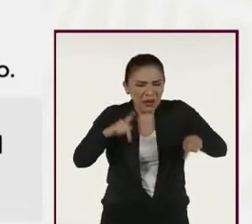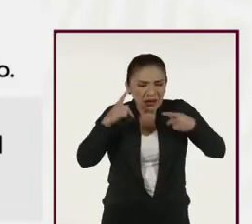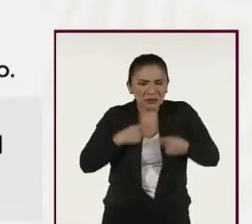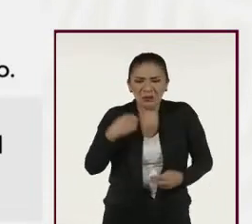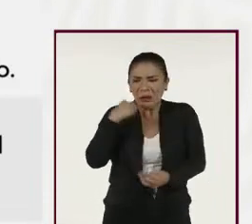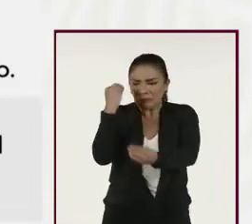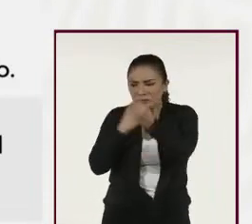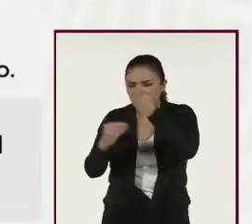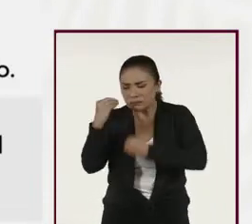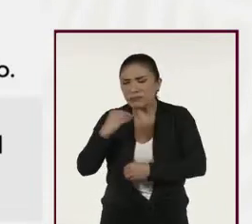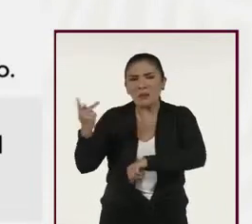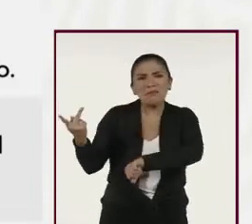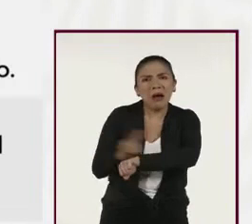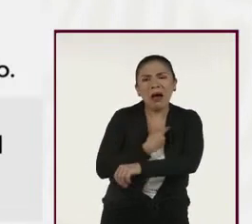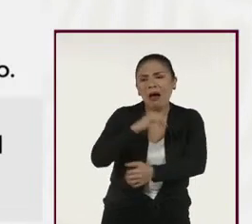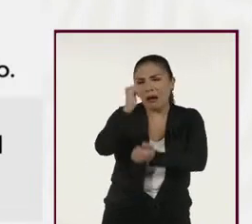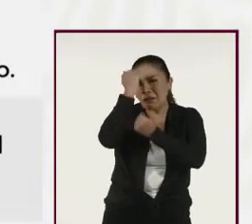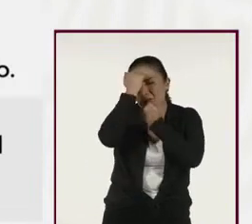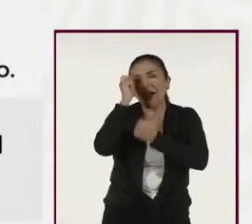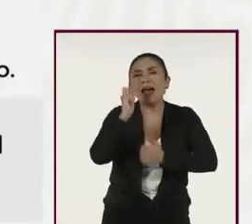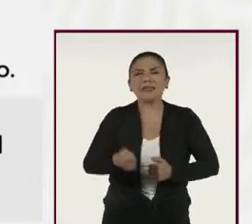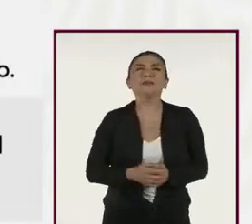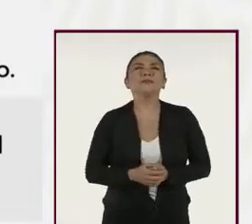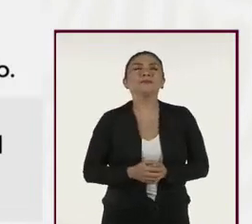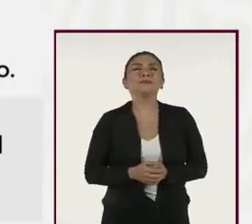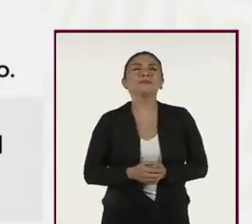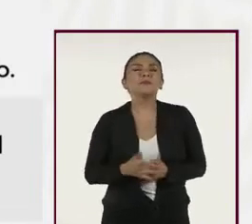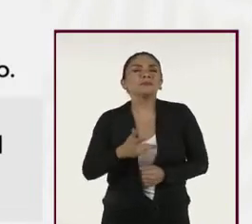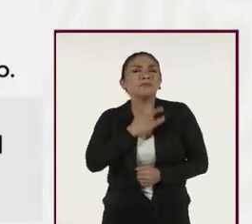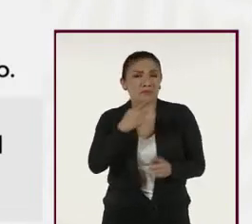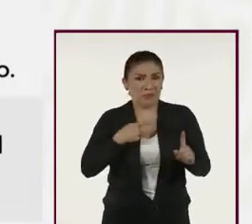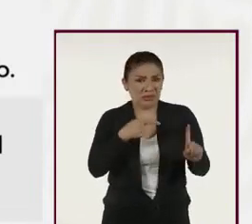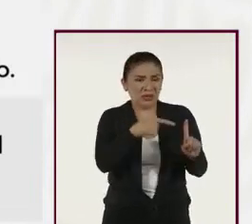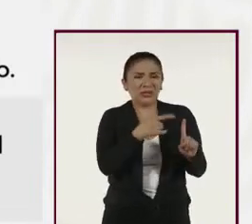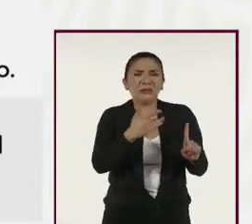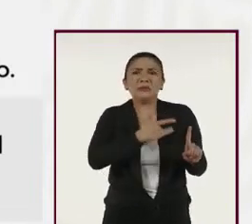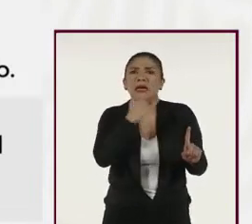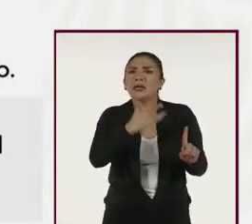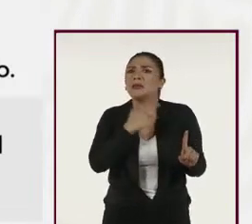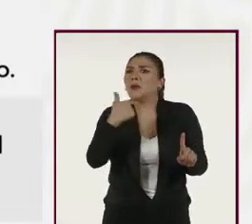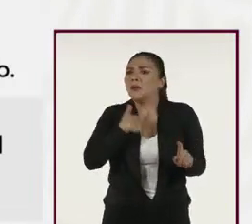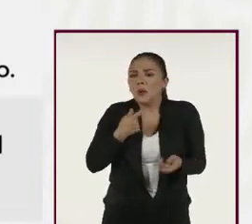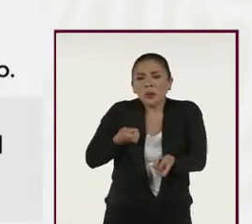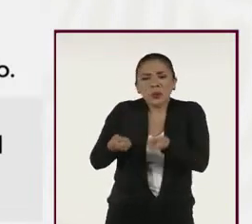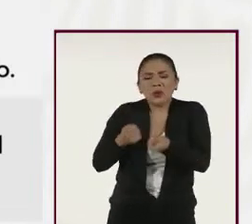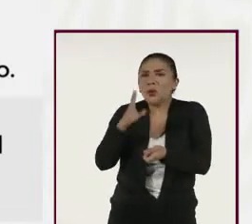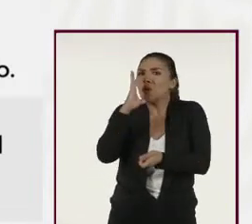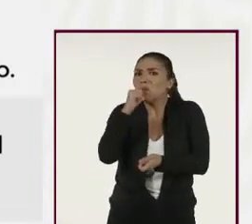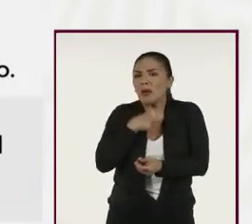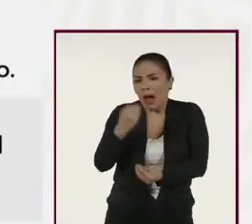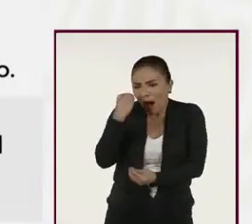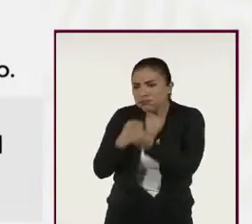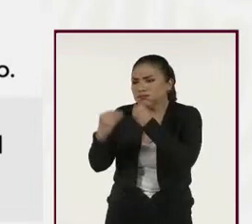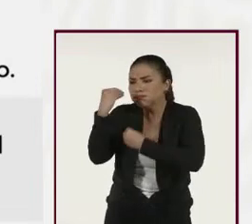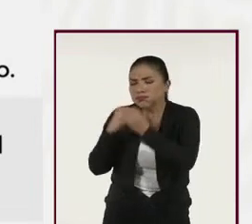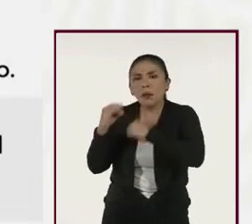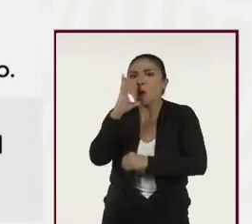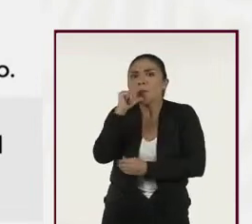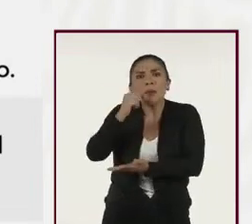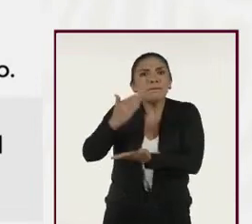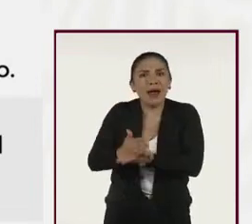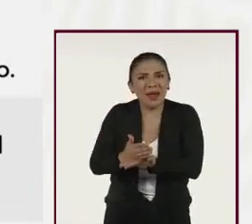de alimentos. Es decir, hablamos de que hay una sensación de pérdida de control sobre lo que estamos comiendo. Por